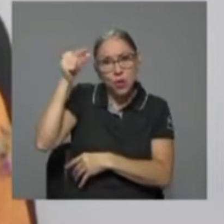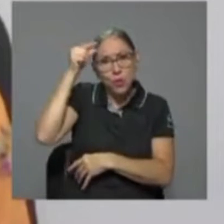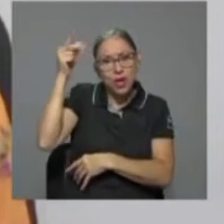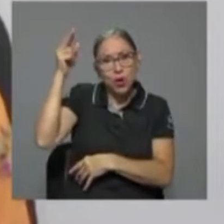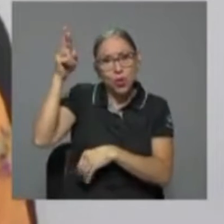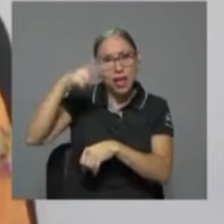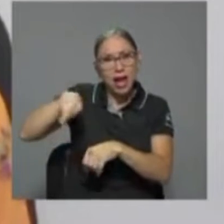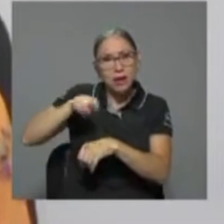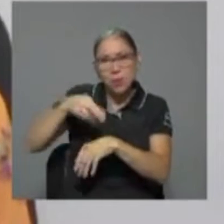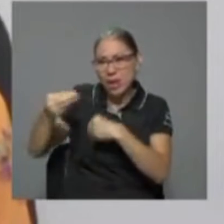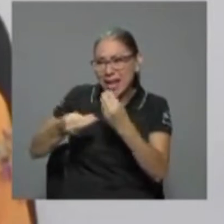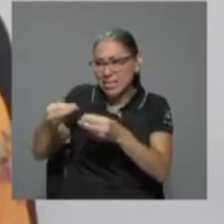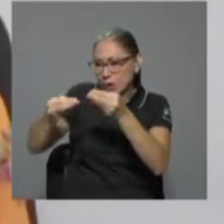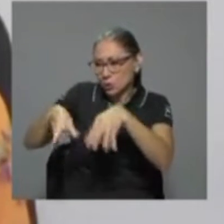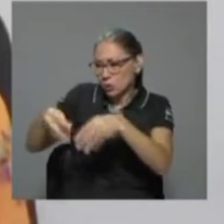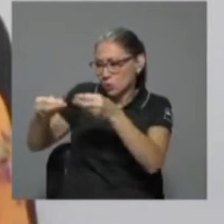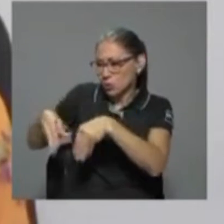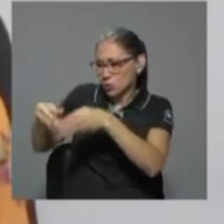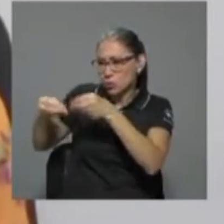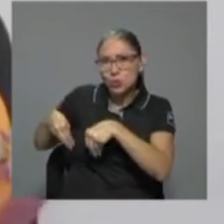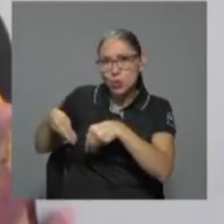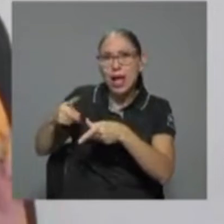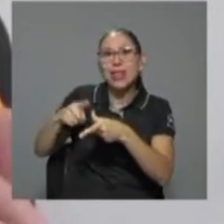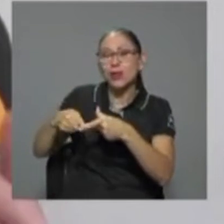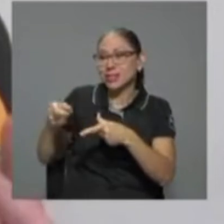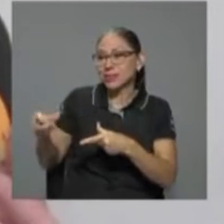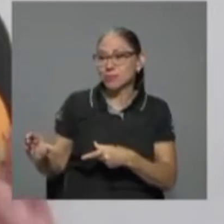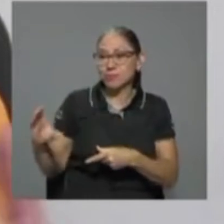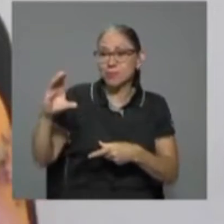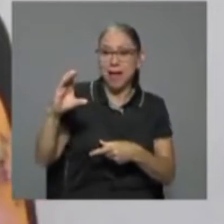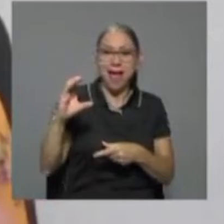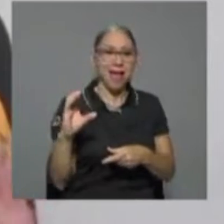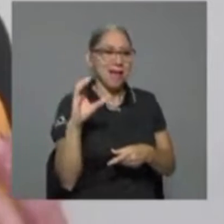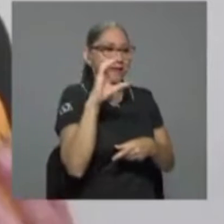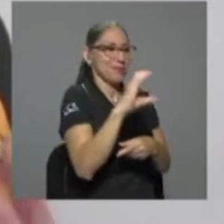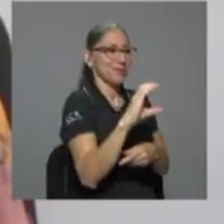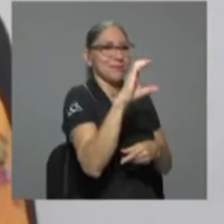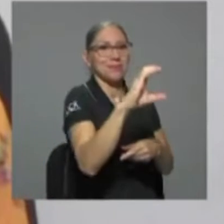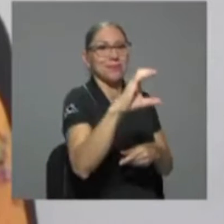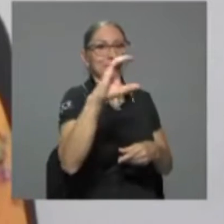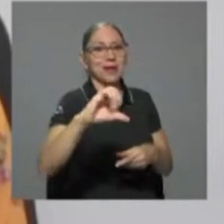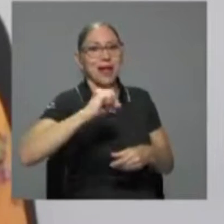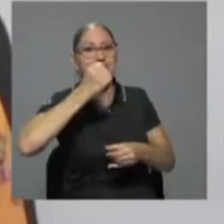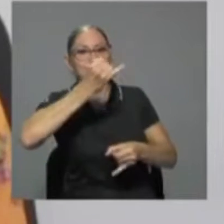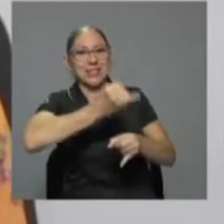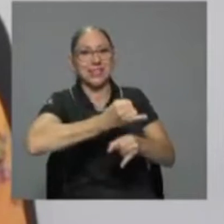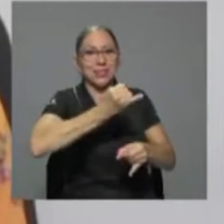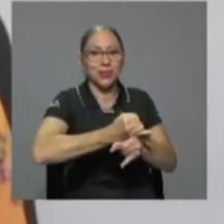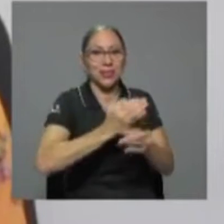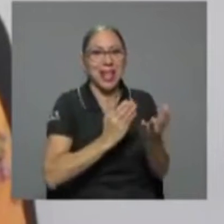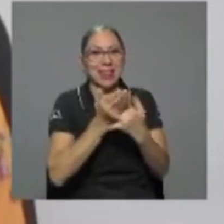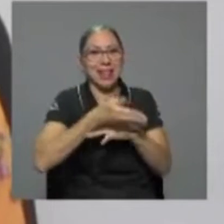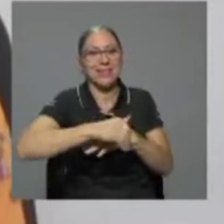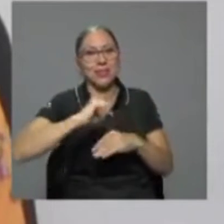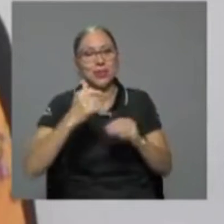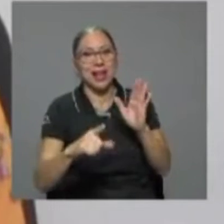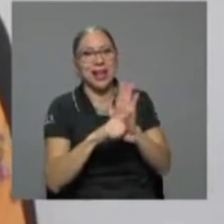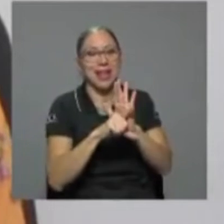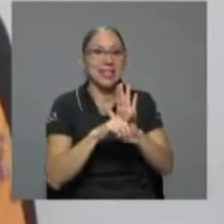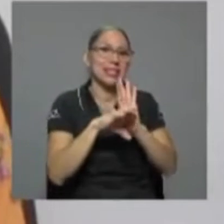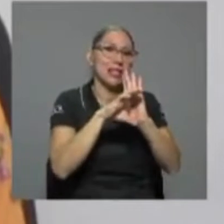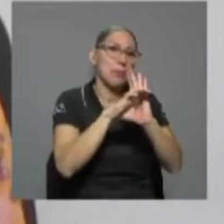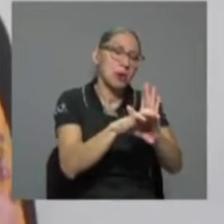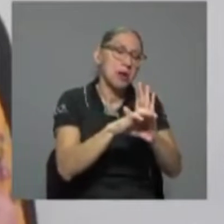otras instituciones, los hace retornar. Otras leyes como la misma 9371 y la 95,